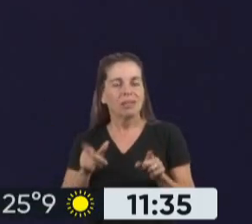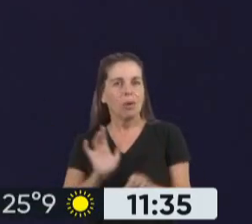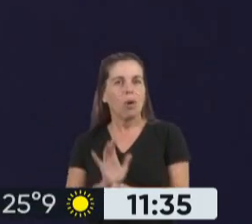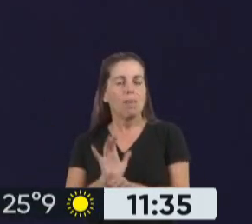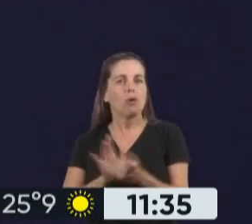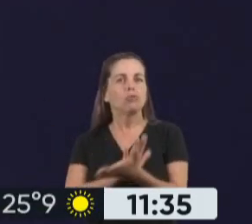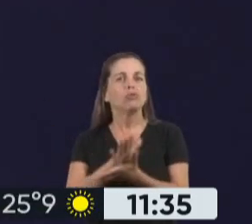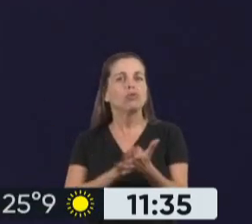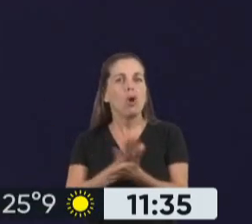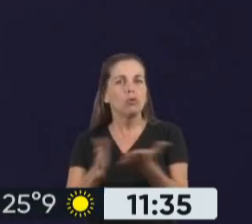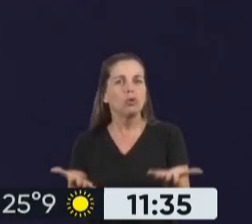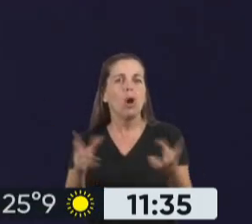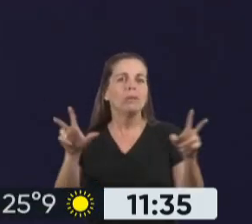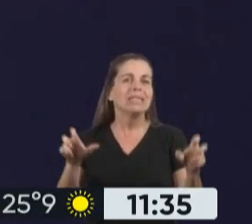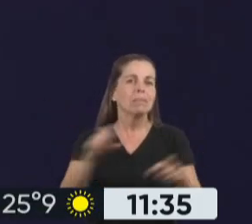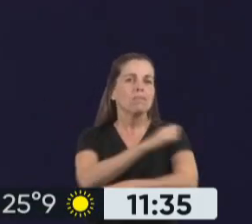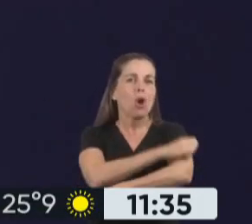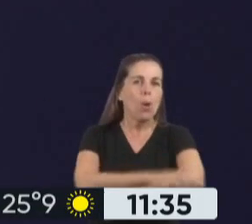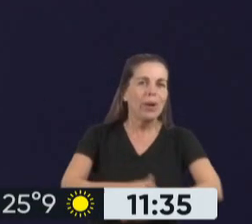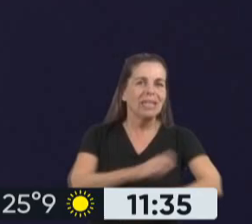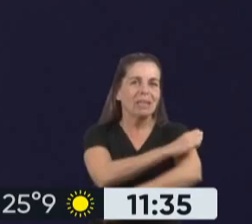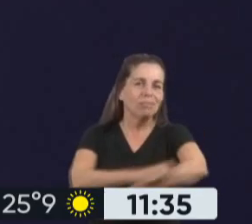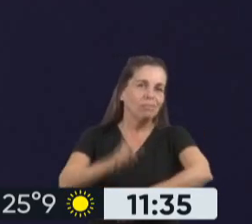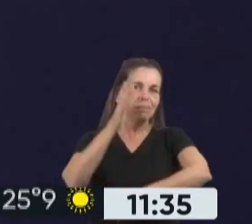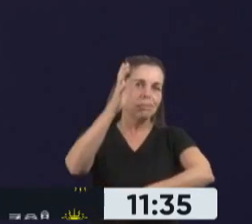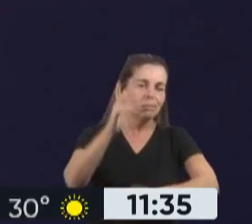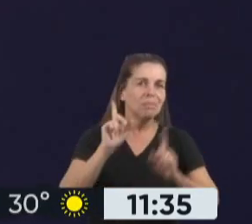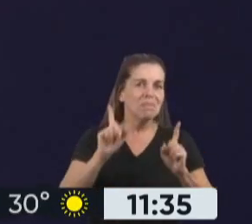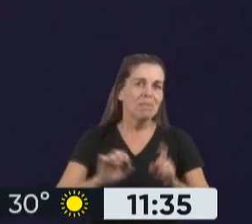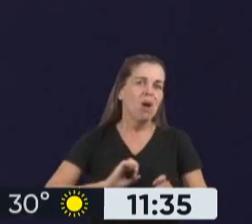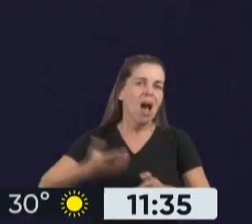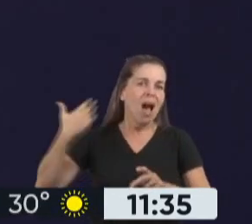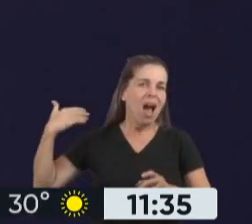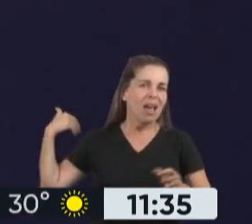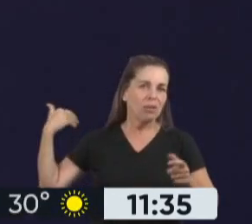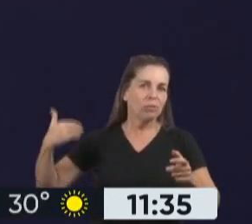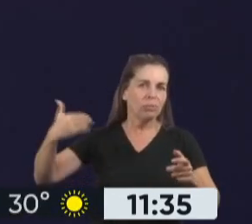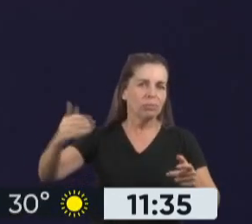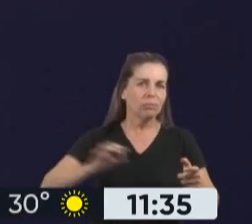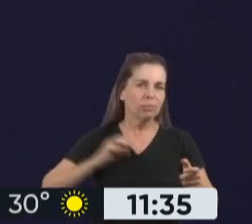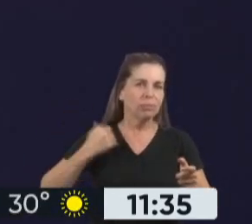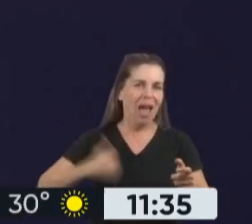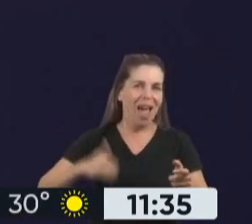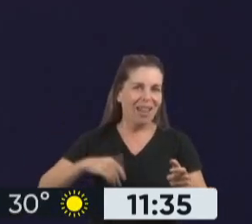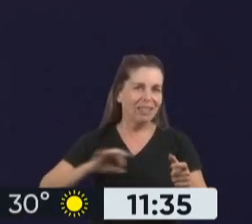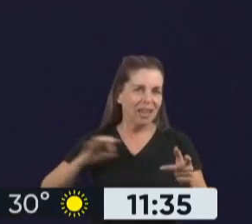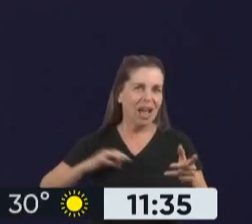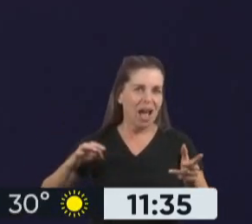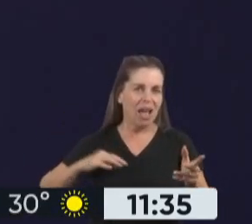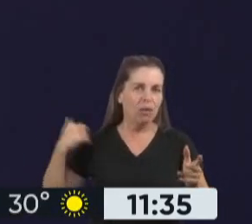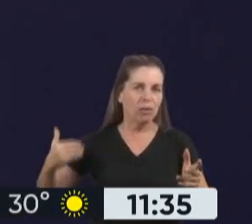solución a los problemas de pobreza, de indigencia y de tanto atraso que viene sufriendo la Argentina desde hace tantos años. Así